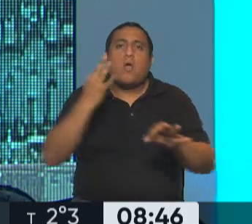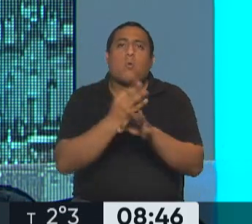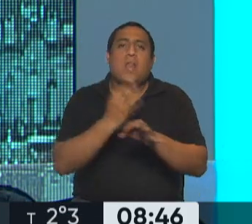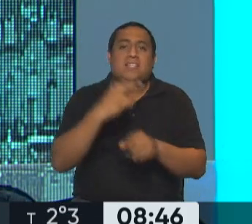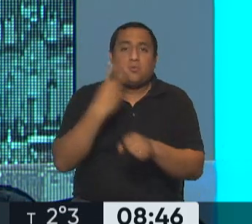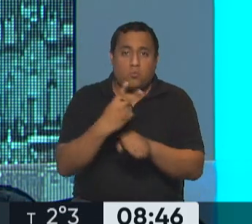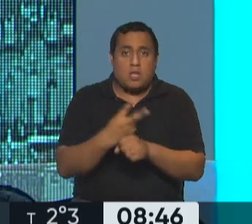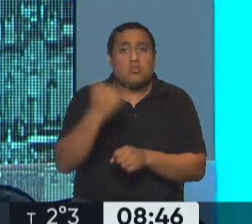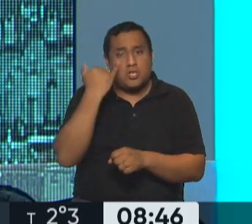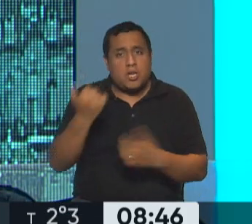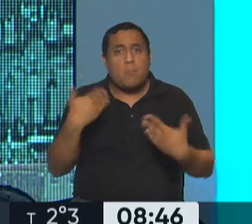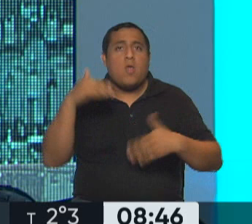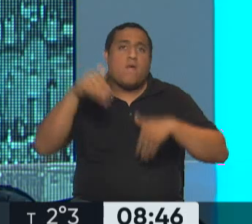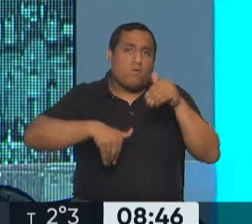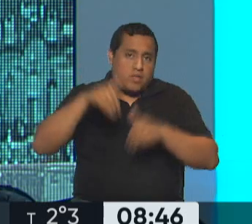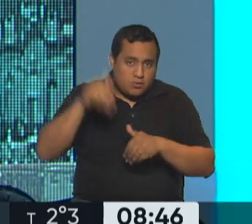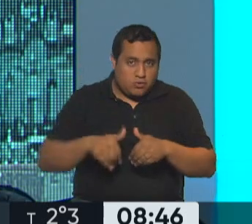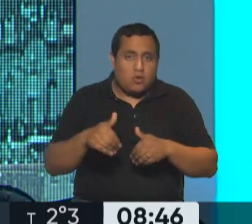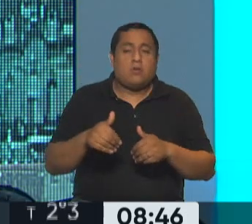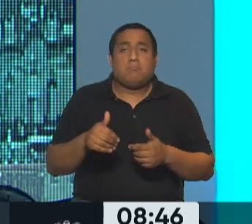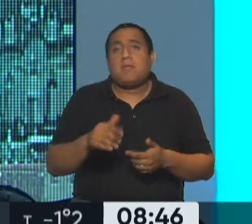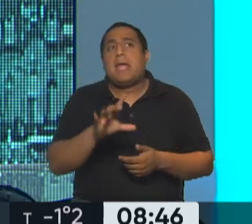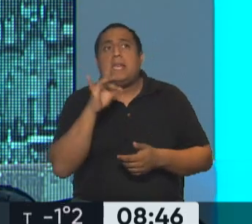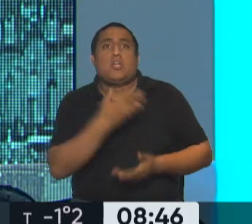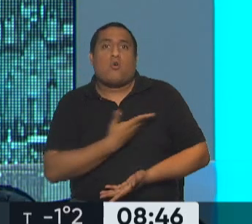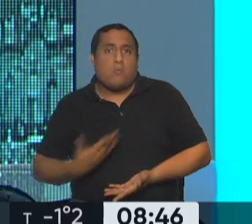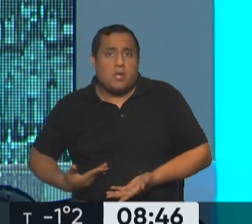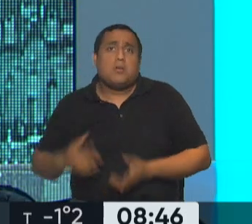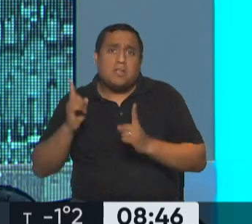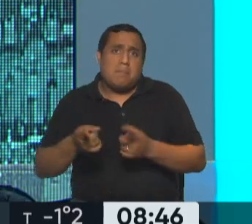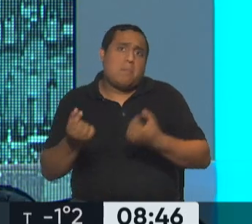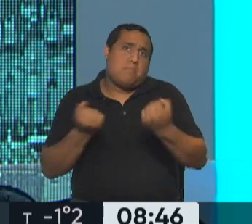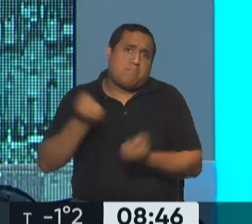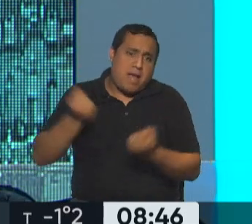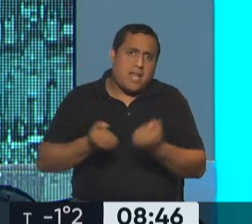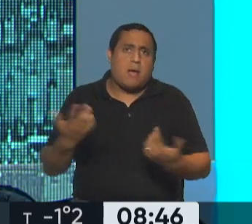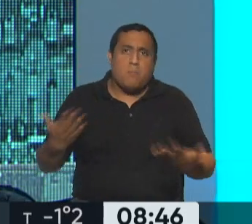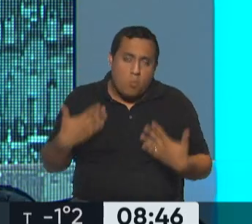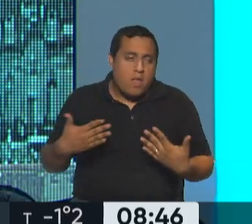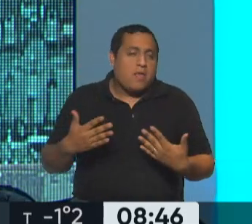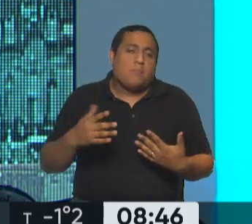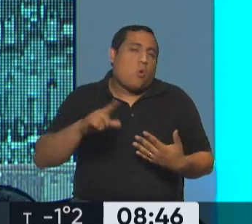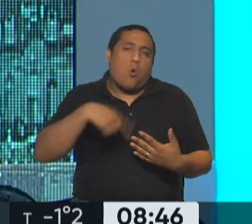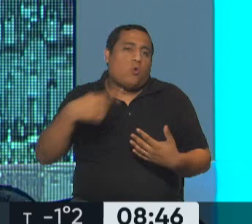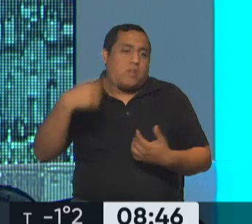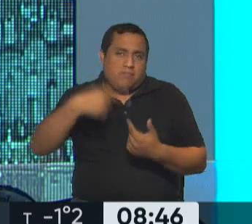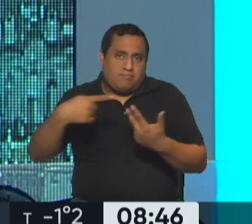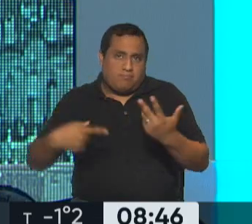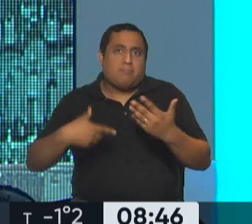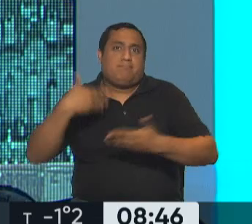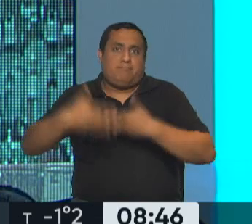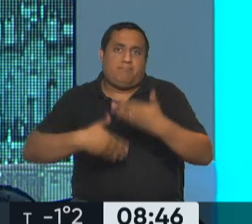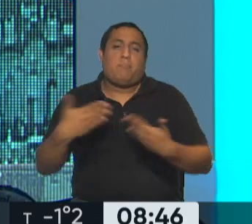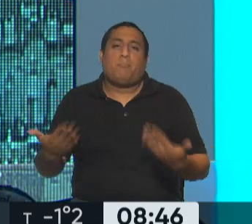que pueden votar, eligen sus autoridades, pero además también pueden conducir un vehículo y tienen otras facultades que